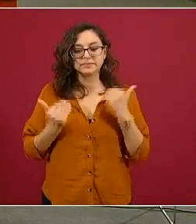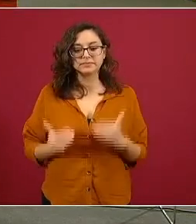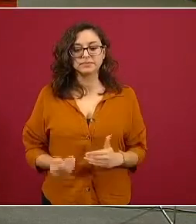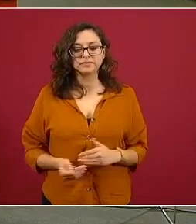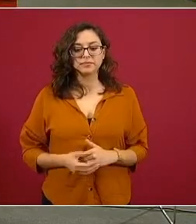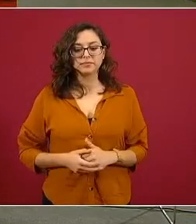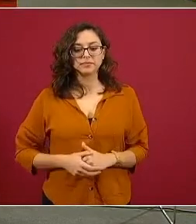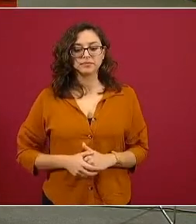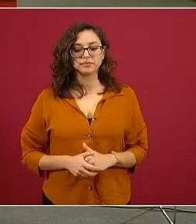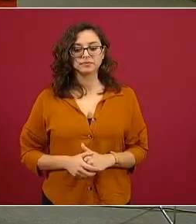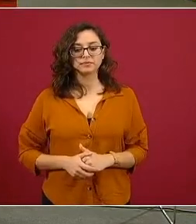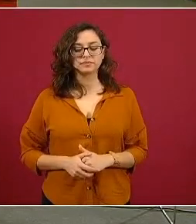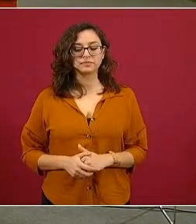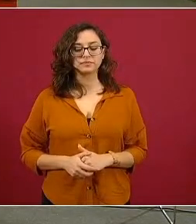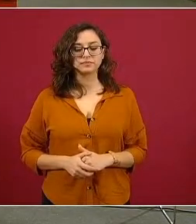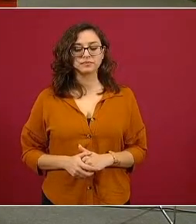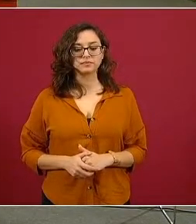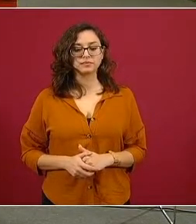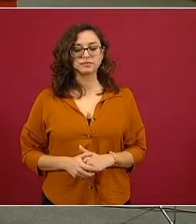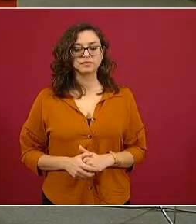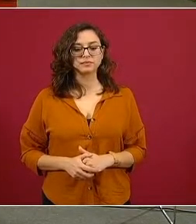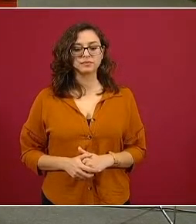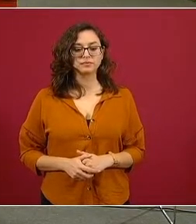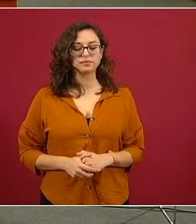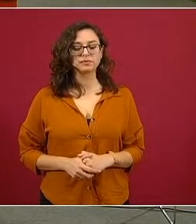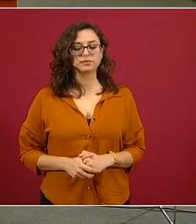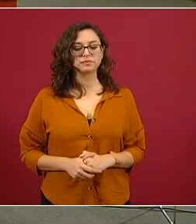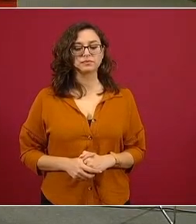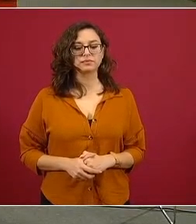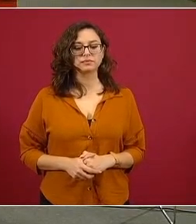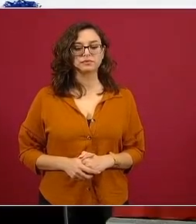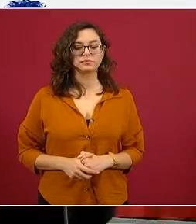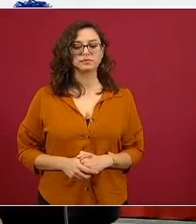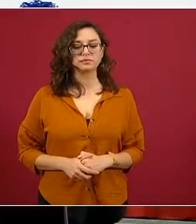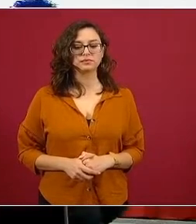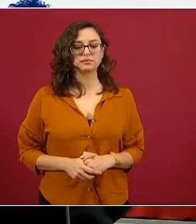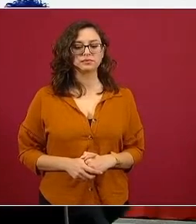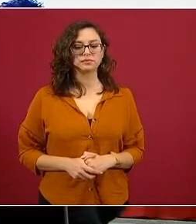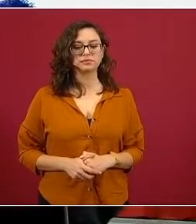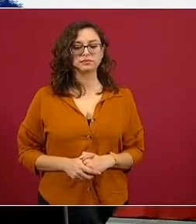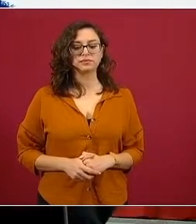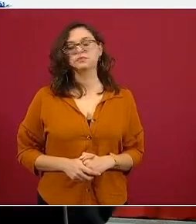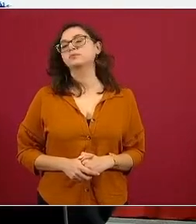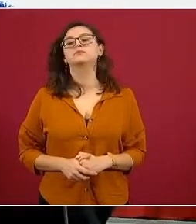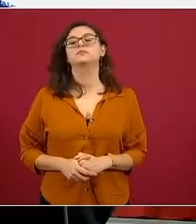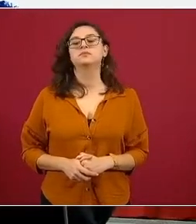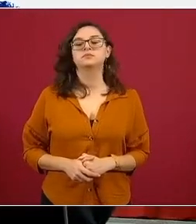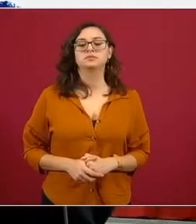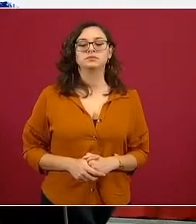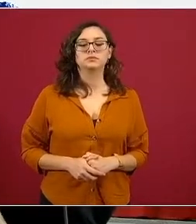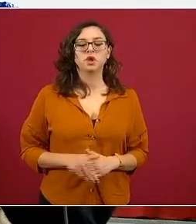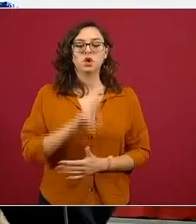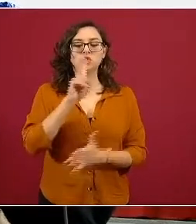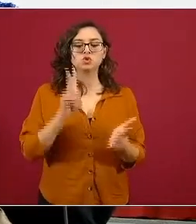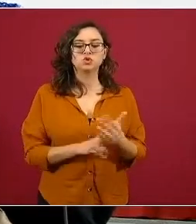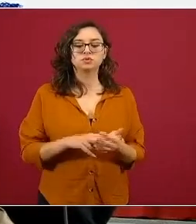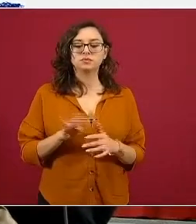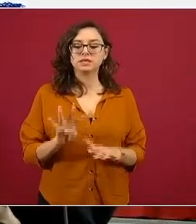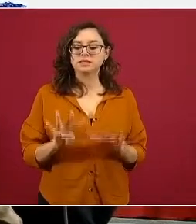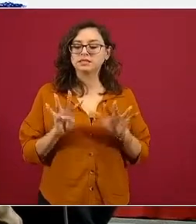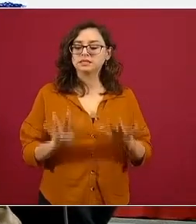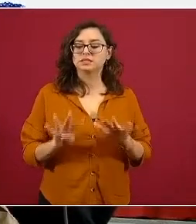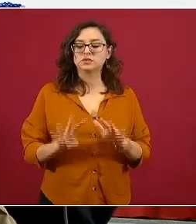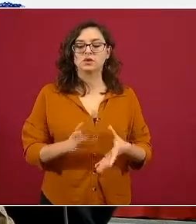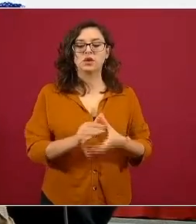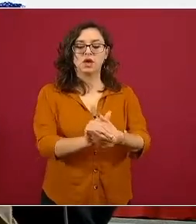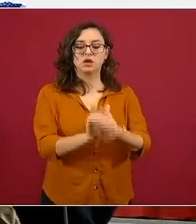Bien, ¿cuáles fueron los principales resultados del sorteo del Buen Fin de 2019 que